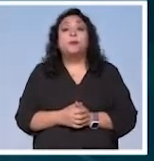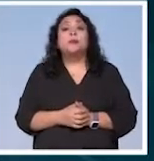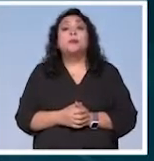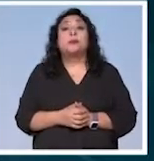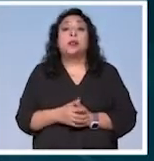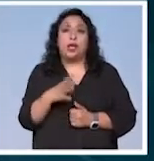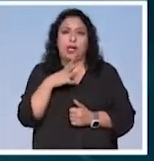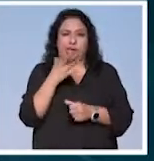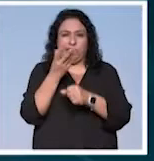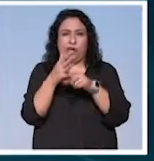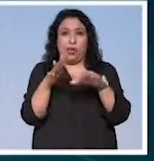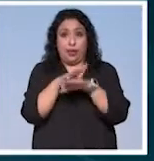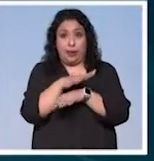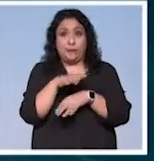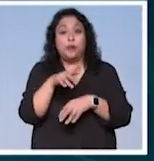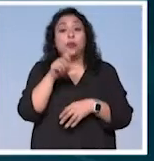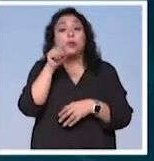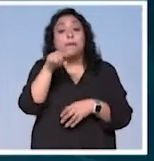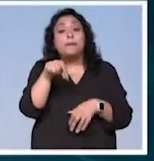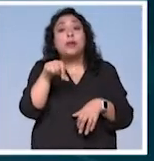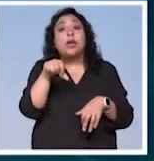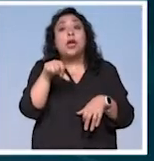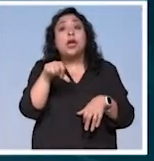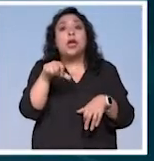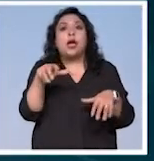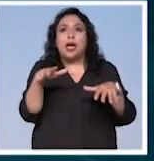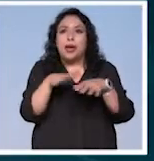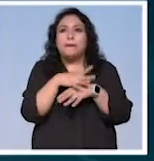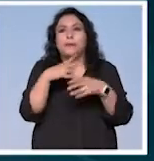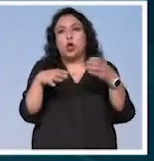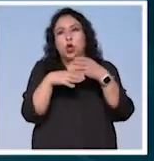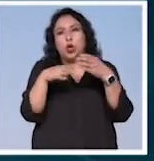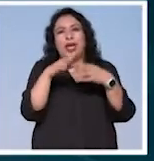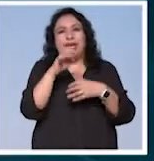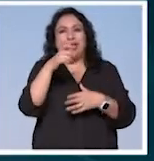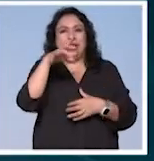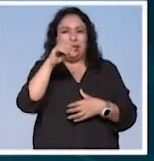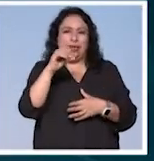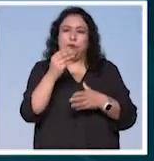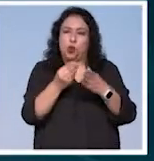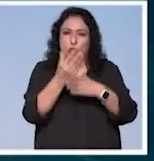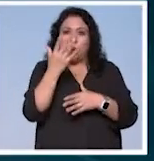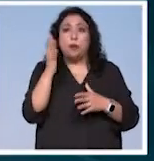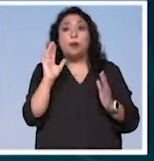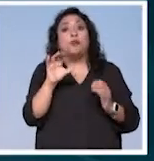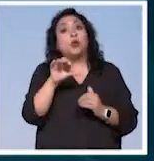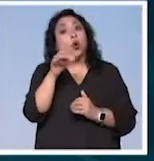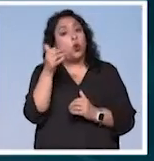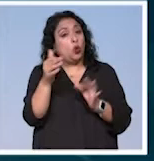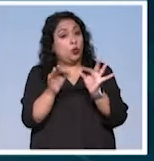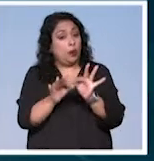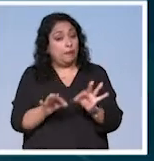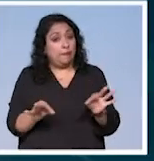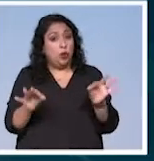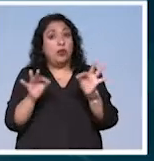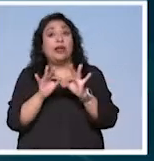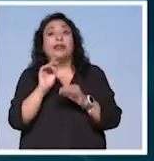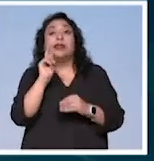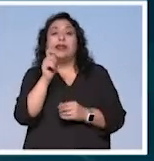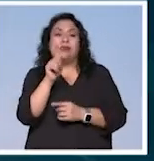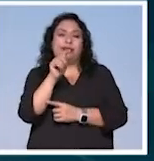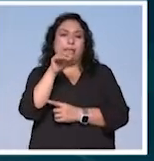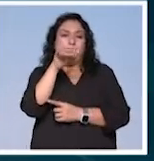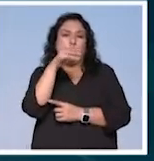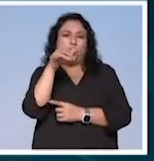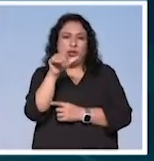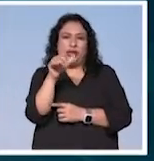Además de la renovación física, el Teatro Juárez cambió su equipamiento. Y una cosa muy, muy importante es la tramoya, o sea,